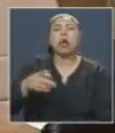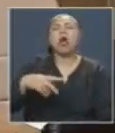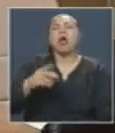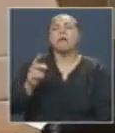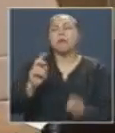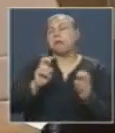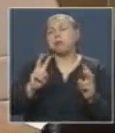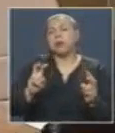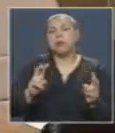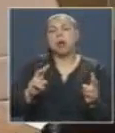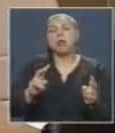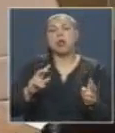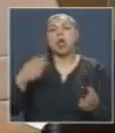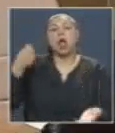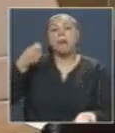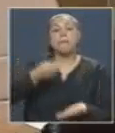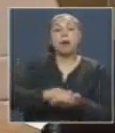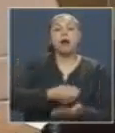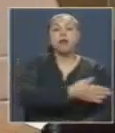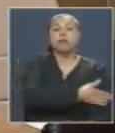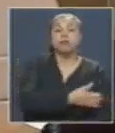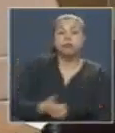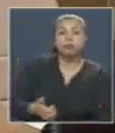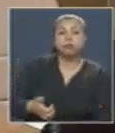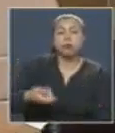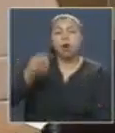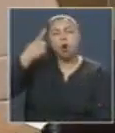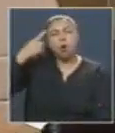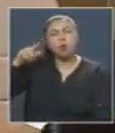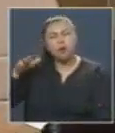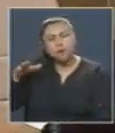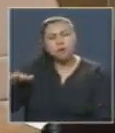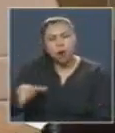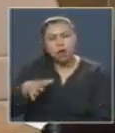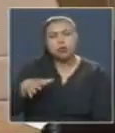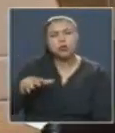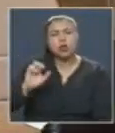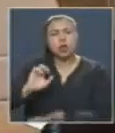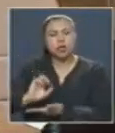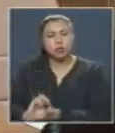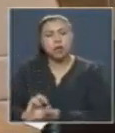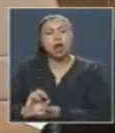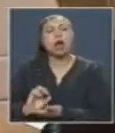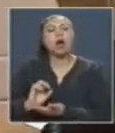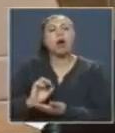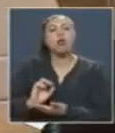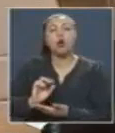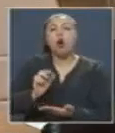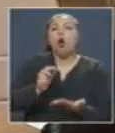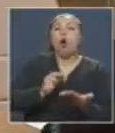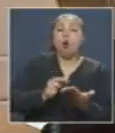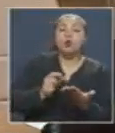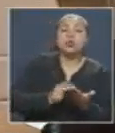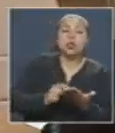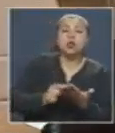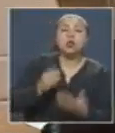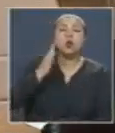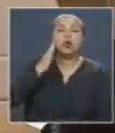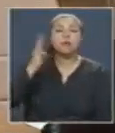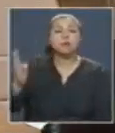cotización, ya sea a través de un esfuerzo fiscal mayor, ya sea a través de un seguro de